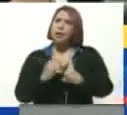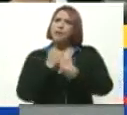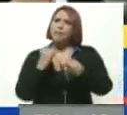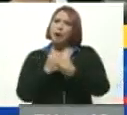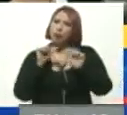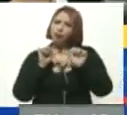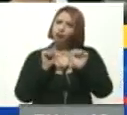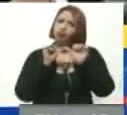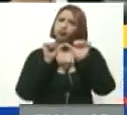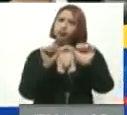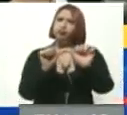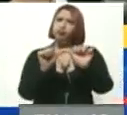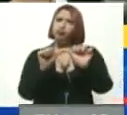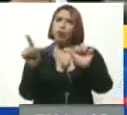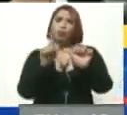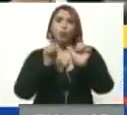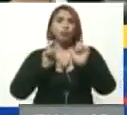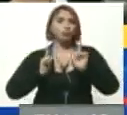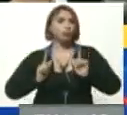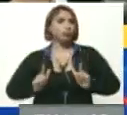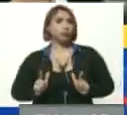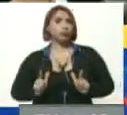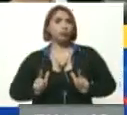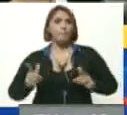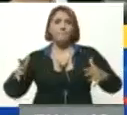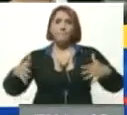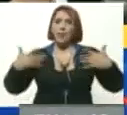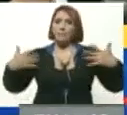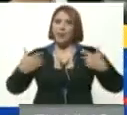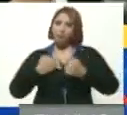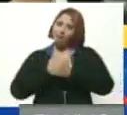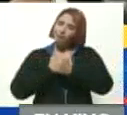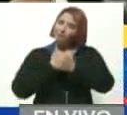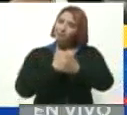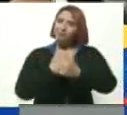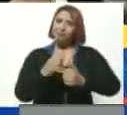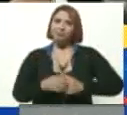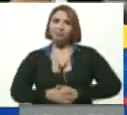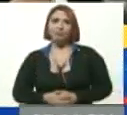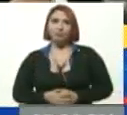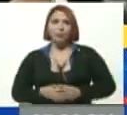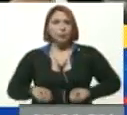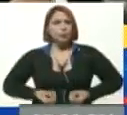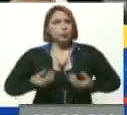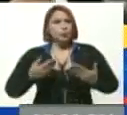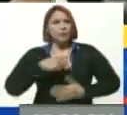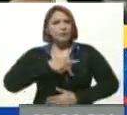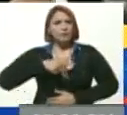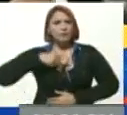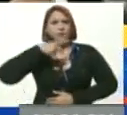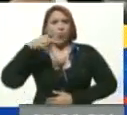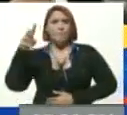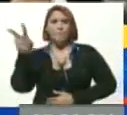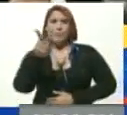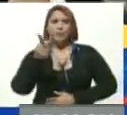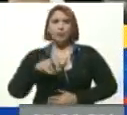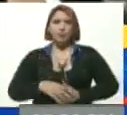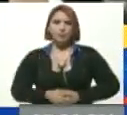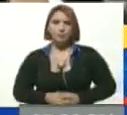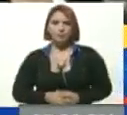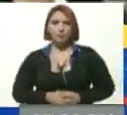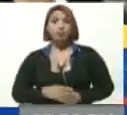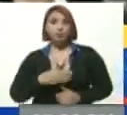permanente, de no descanso, de alegría, de amor, de entrega, de pasión por Venezuela. Es